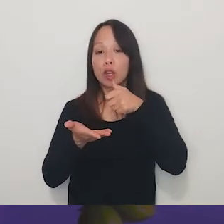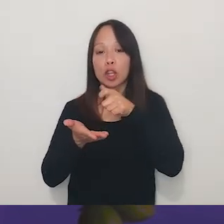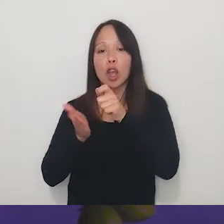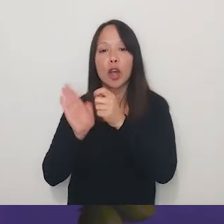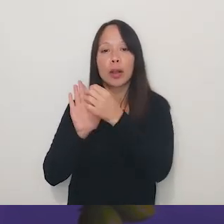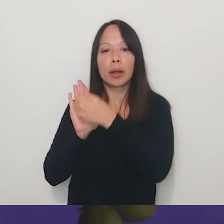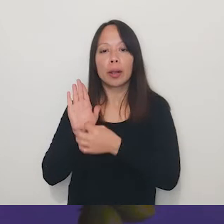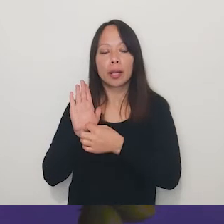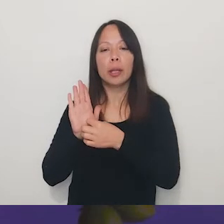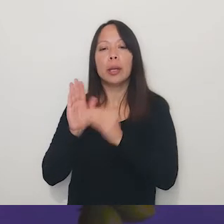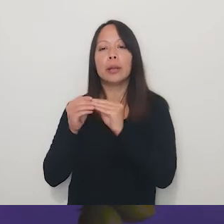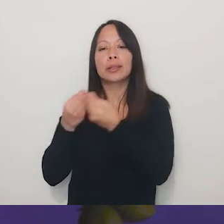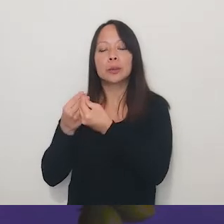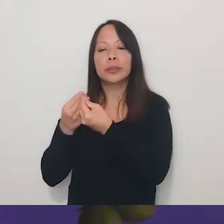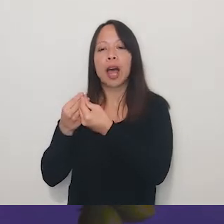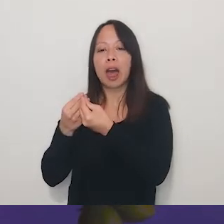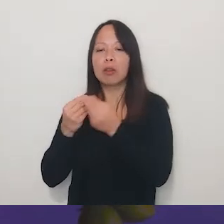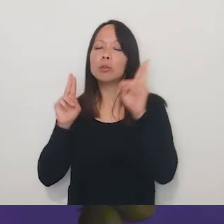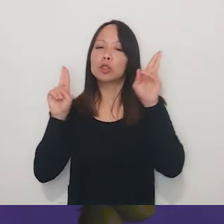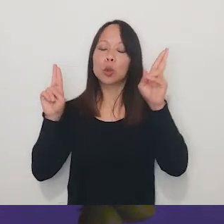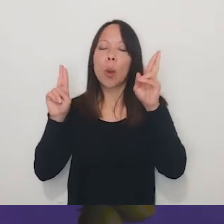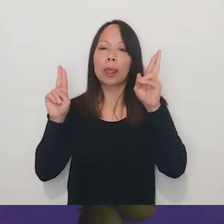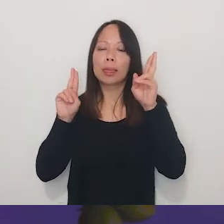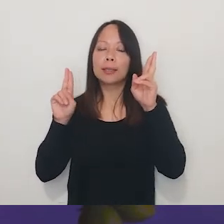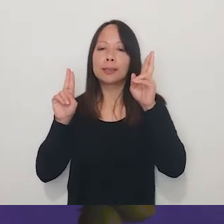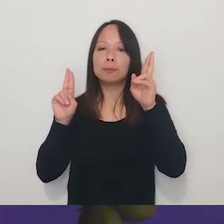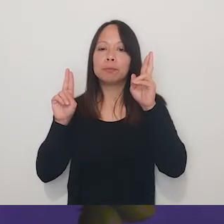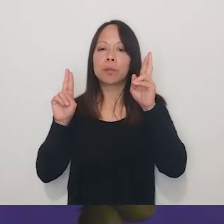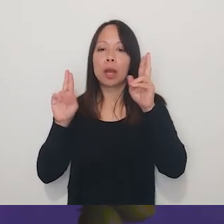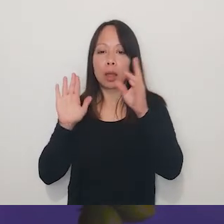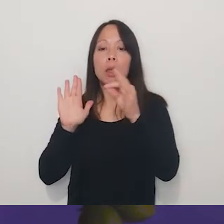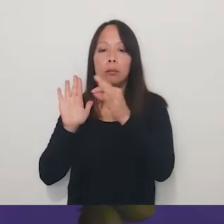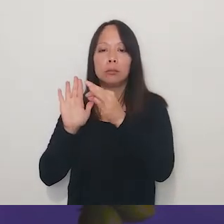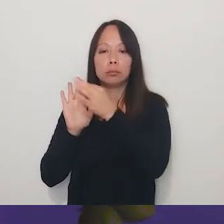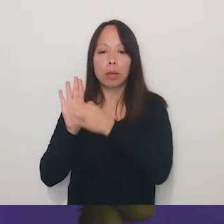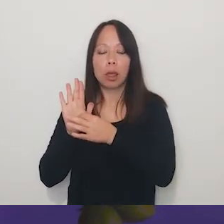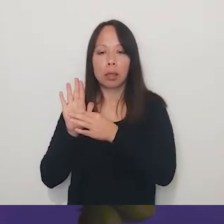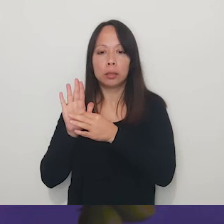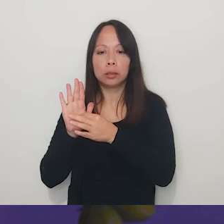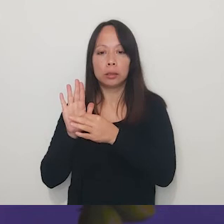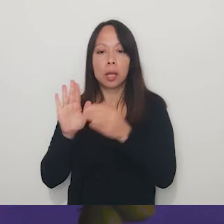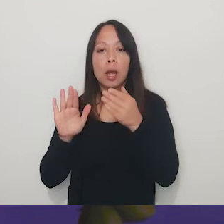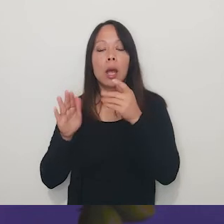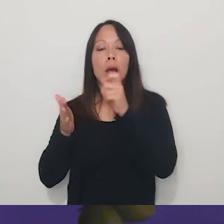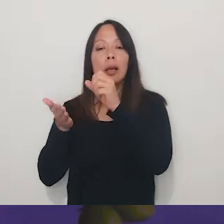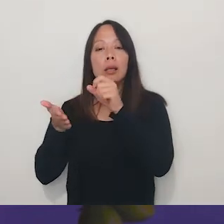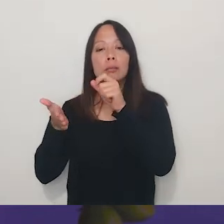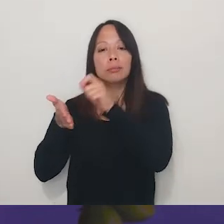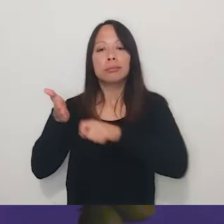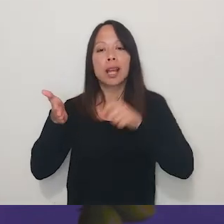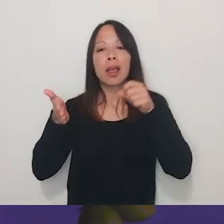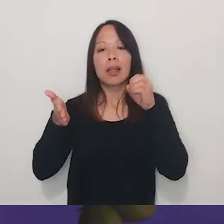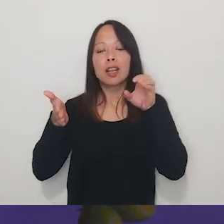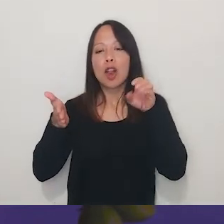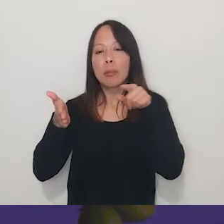caso, y bueno, por suerte esto se diagnosticó y pudo tener 2 hijos más sanos por una variante que